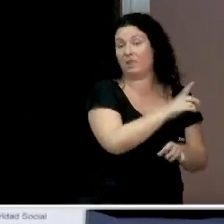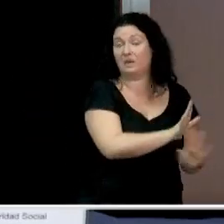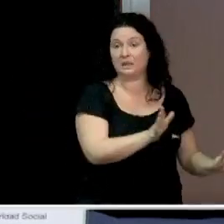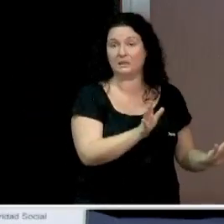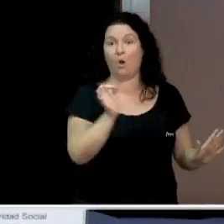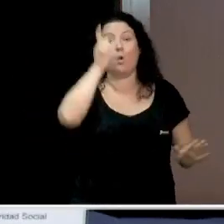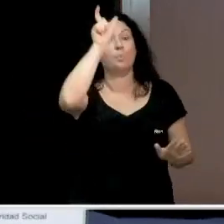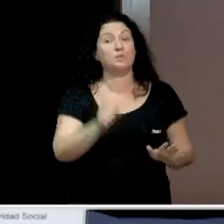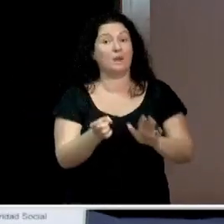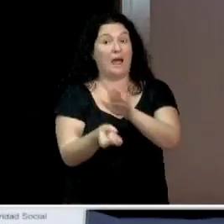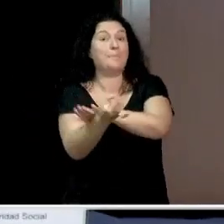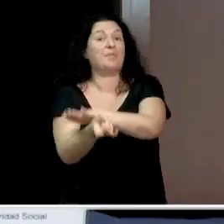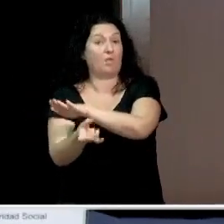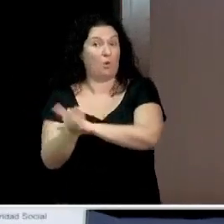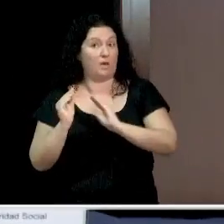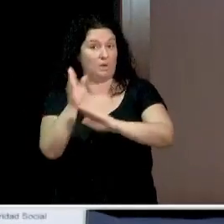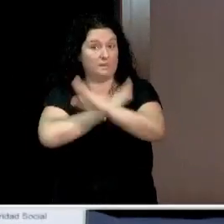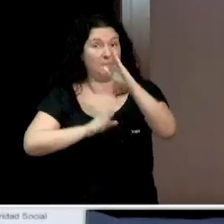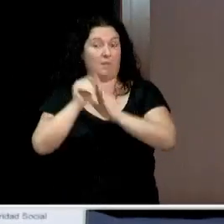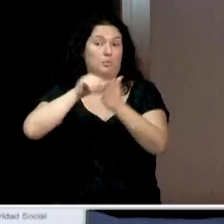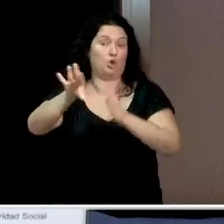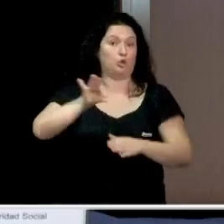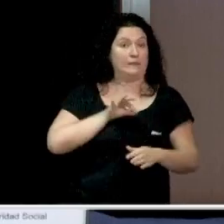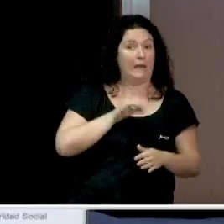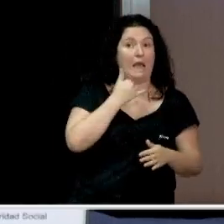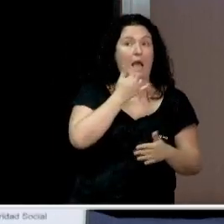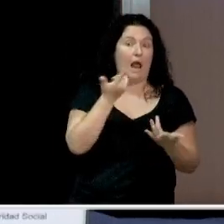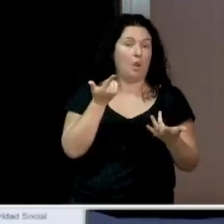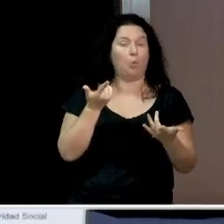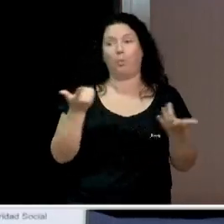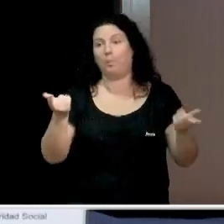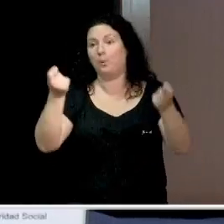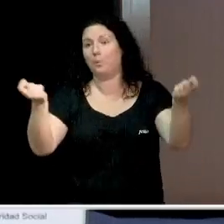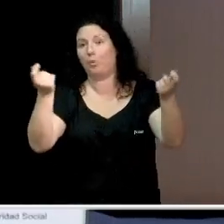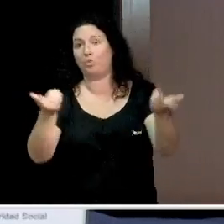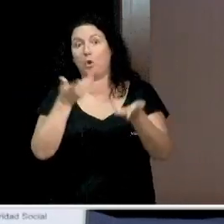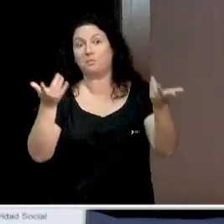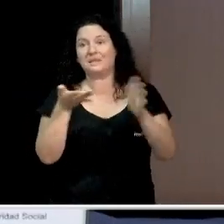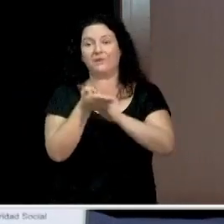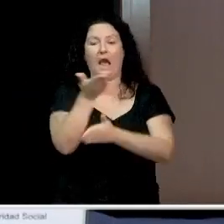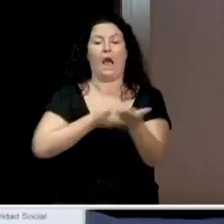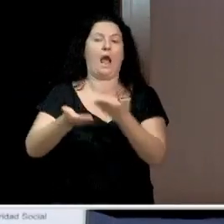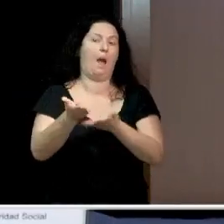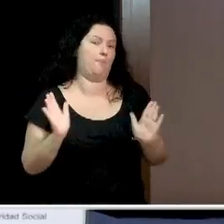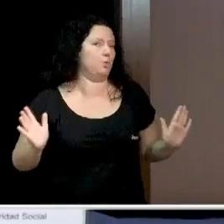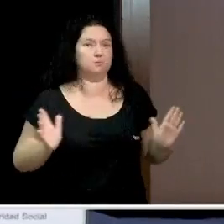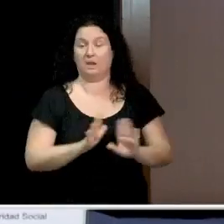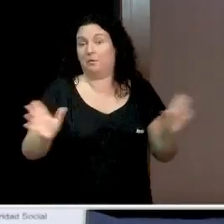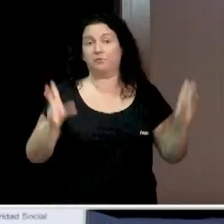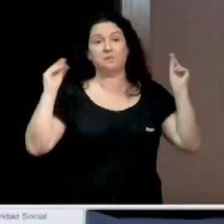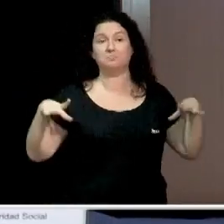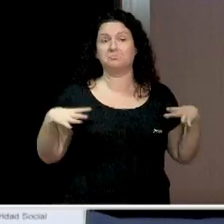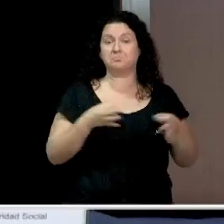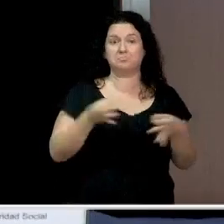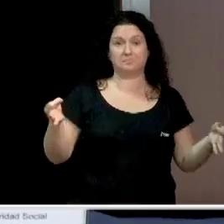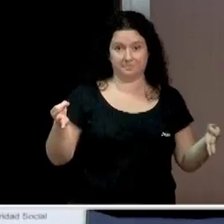emprendedora con discapacidad, crear un enclave laboral, hacer acciones de patrocinio, es decir, algo a cambio de. Pero